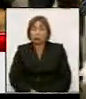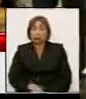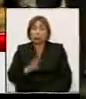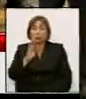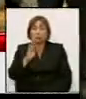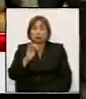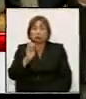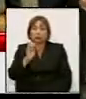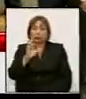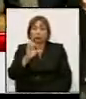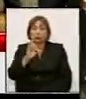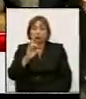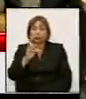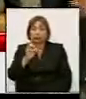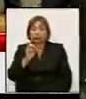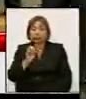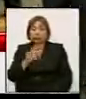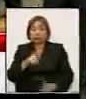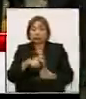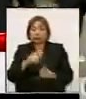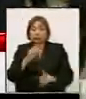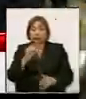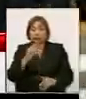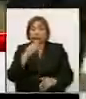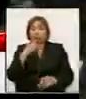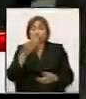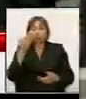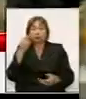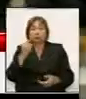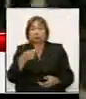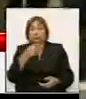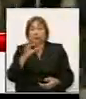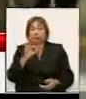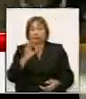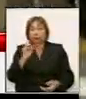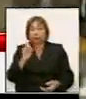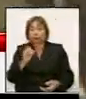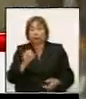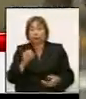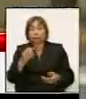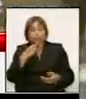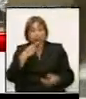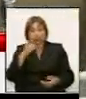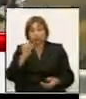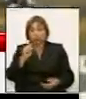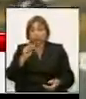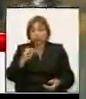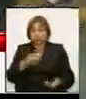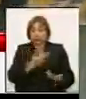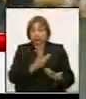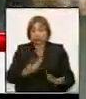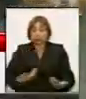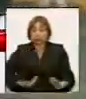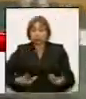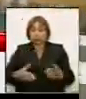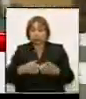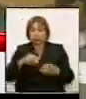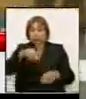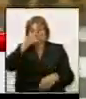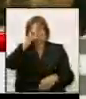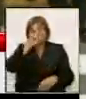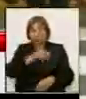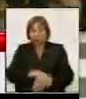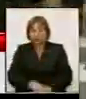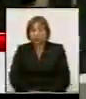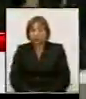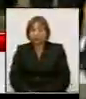Belaúnde Terry fue ministro de Energía y Minas, y en el año 1990 elegido senador de la República del Perú,